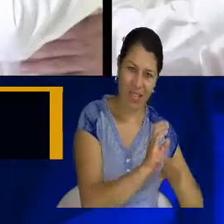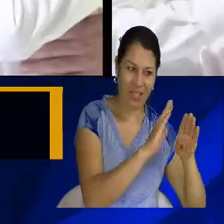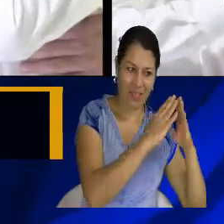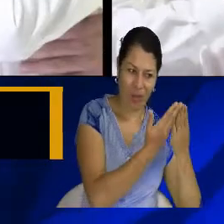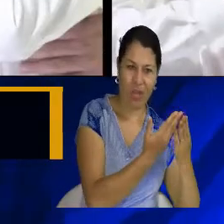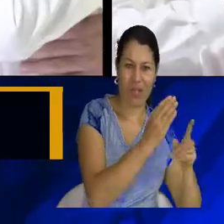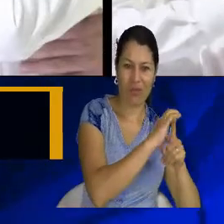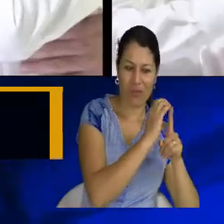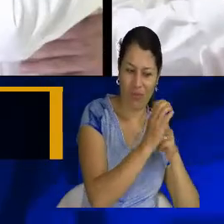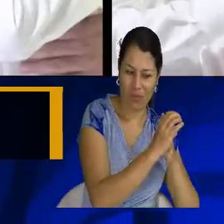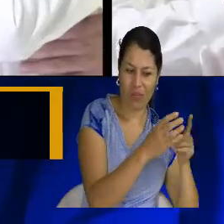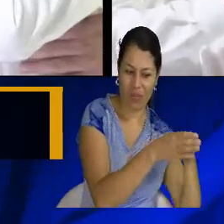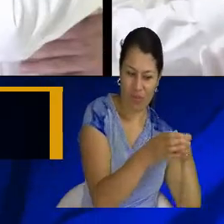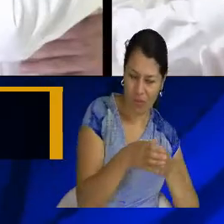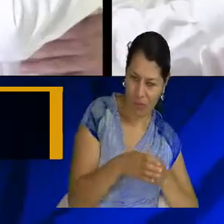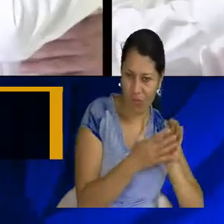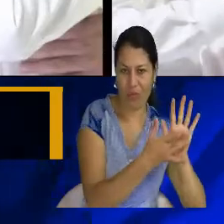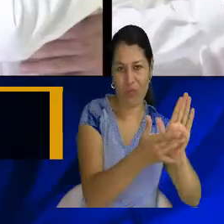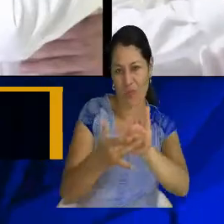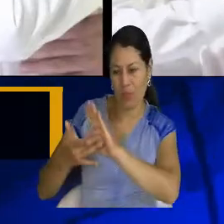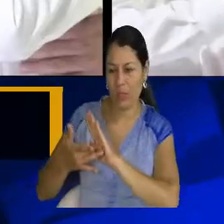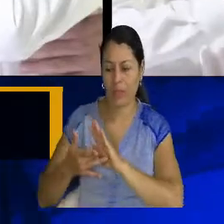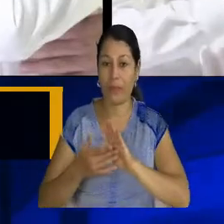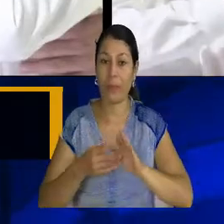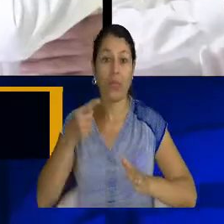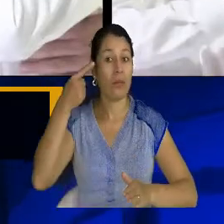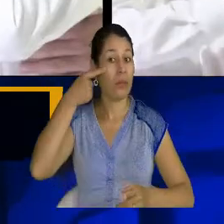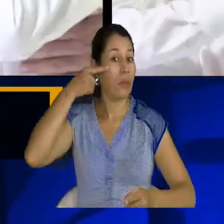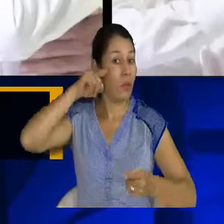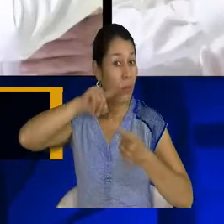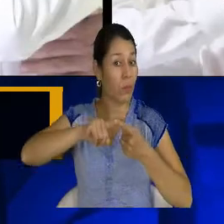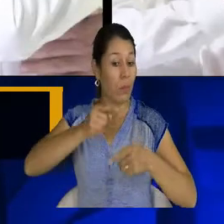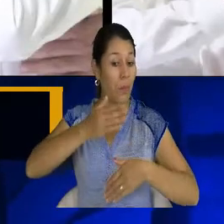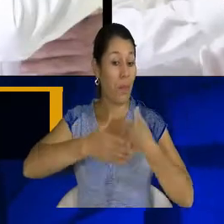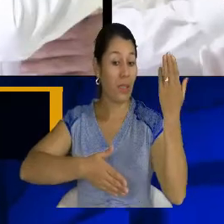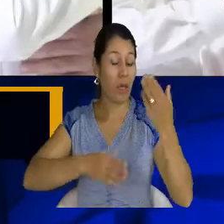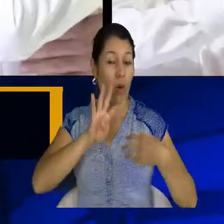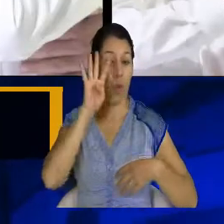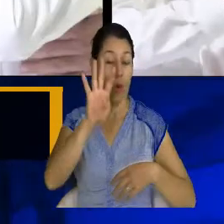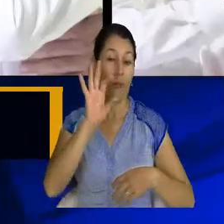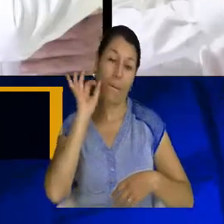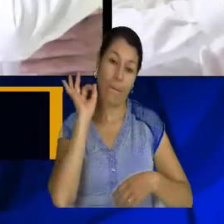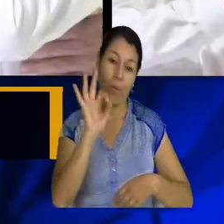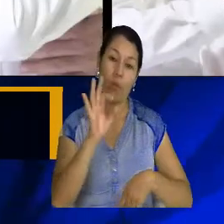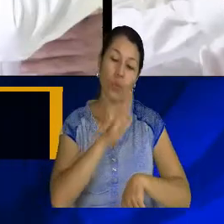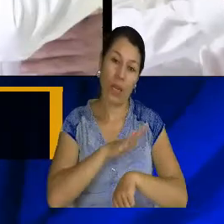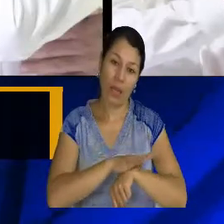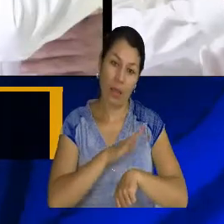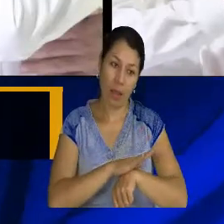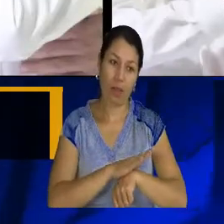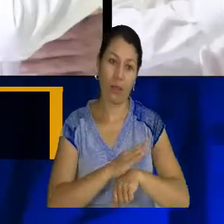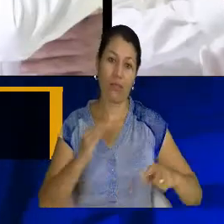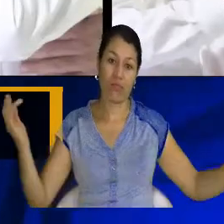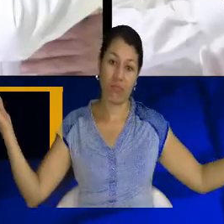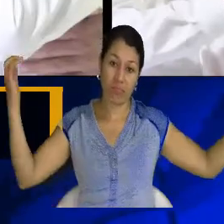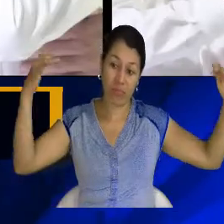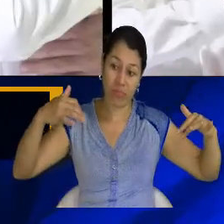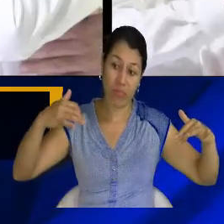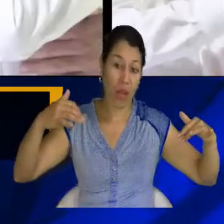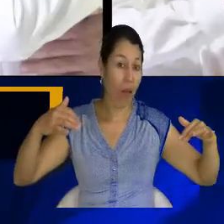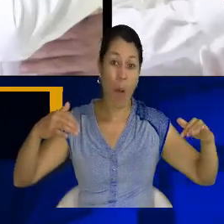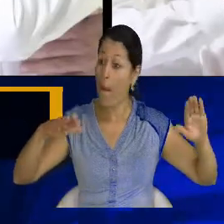culturales. Entonces la idea es poder arrancar a las 4 de la tarde, esté o no estén todos ahí, pero arrancamos a las 4, ahí nos